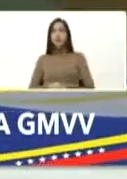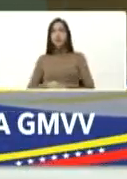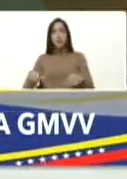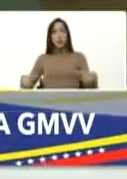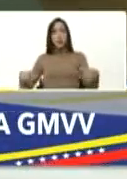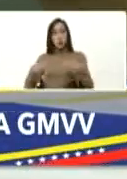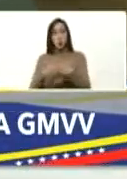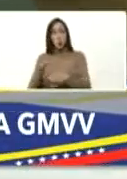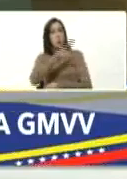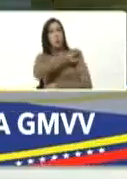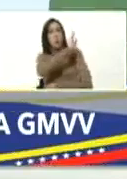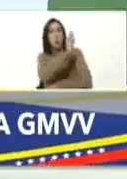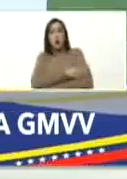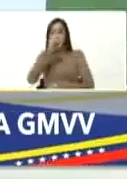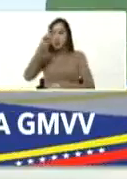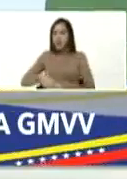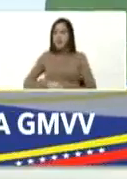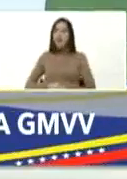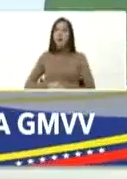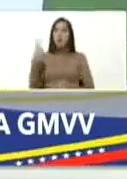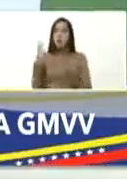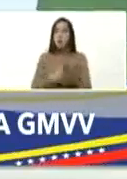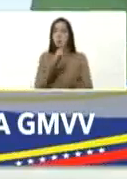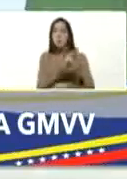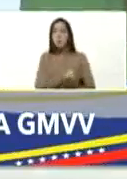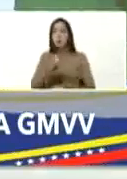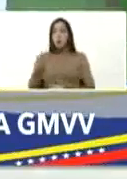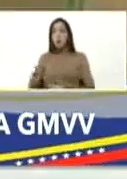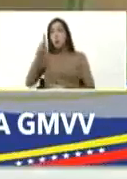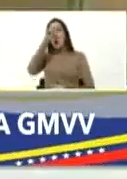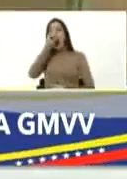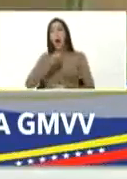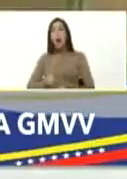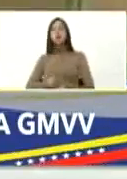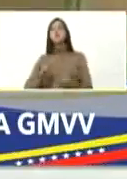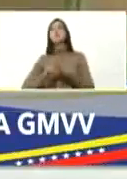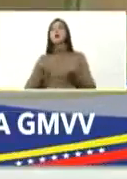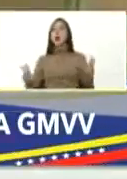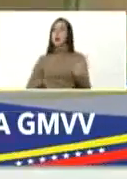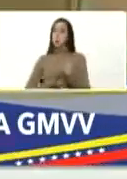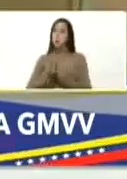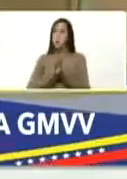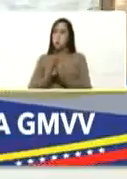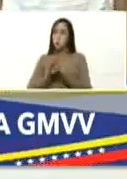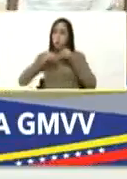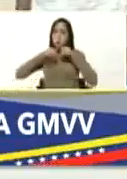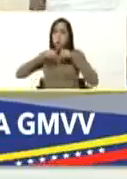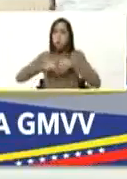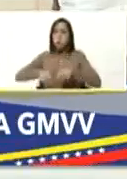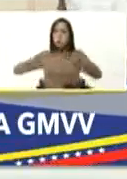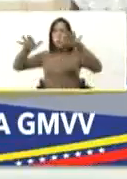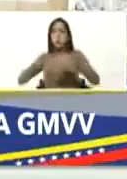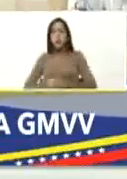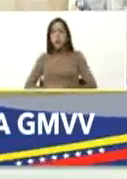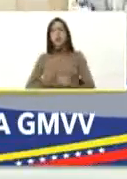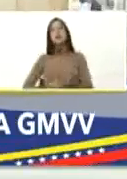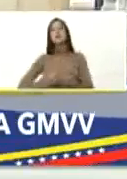Electoral y para que el 2022... sea un año de paz, crecimiento y expansión y de